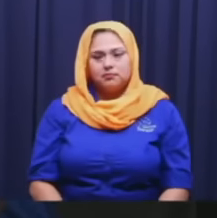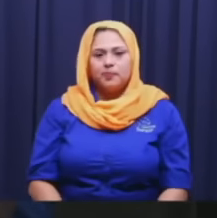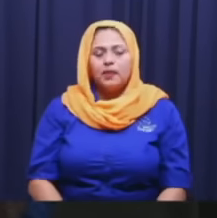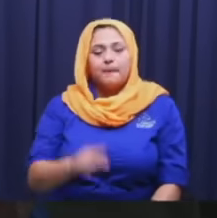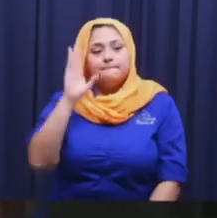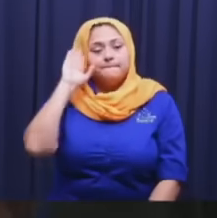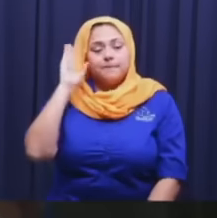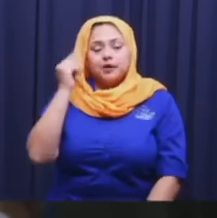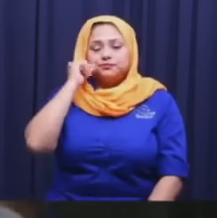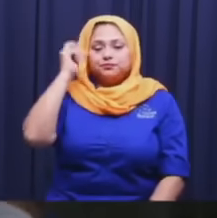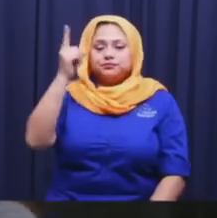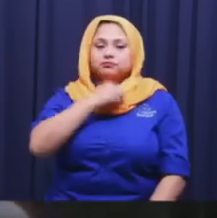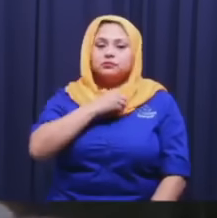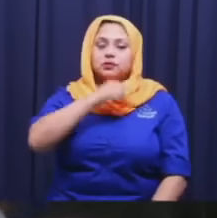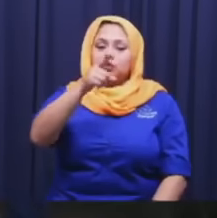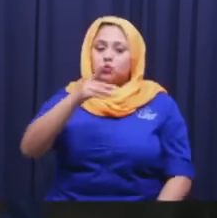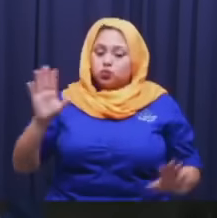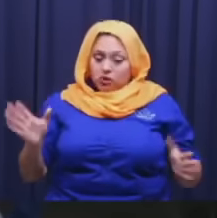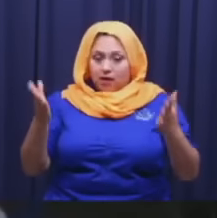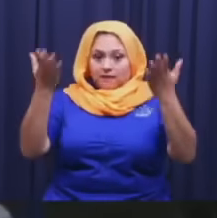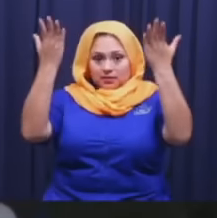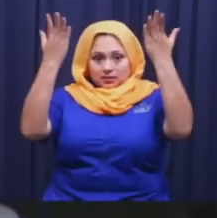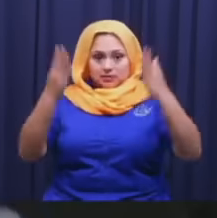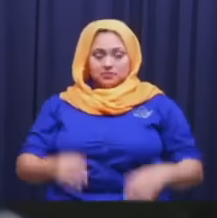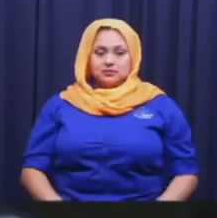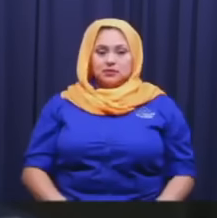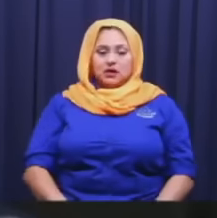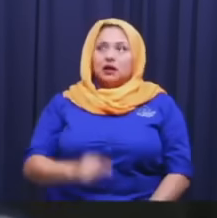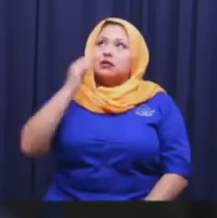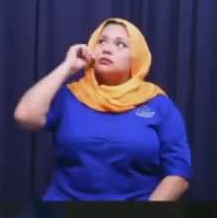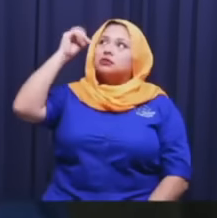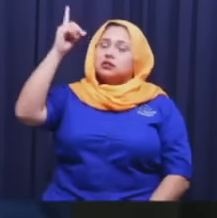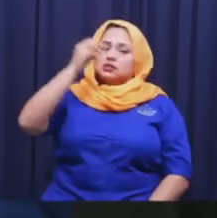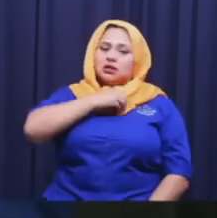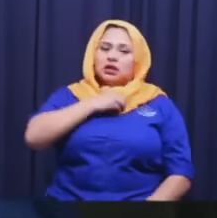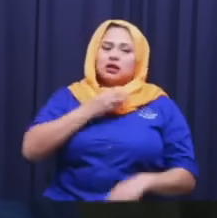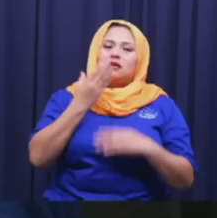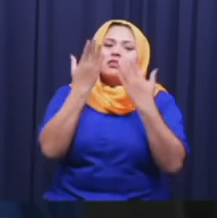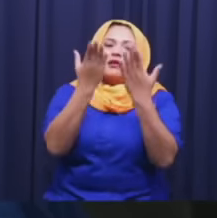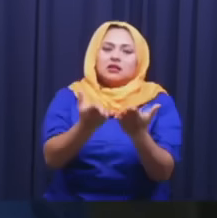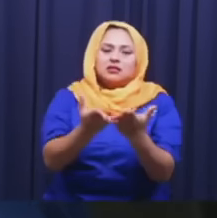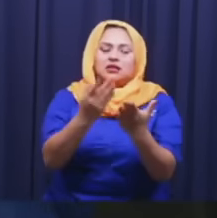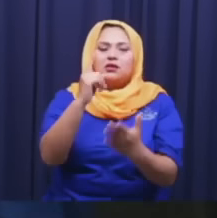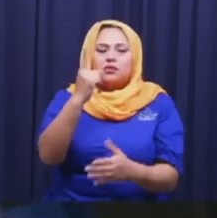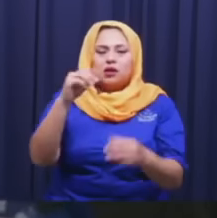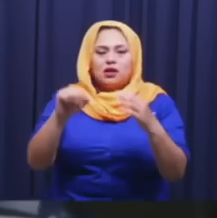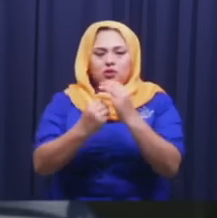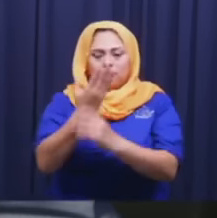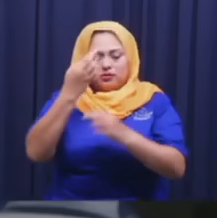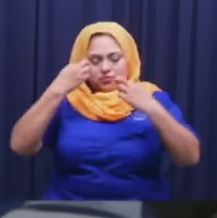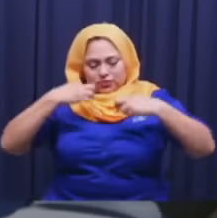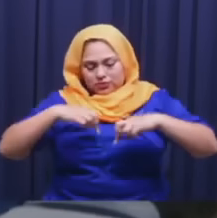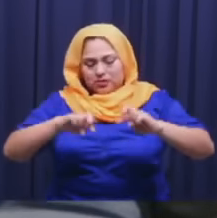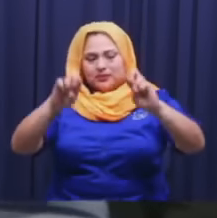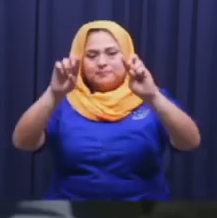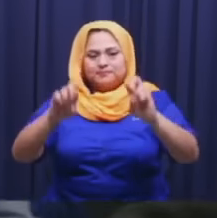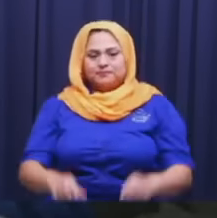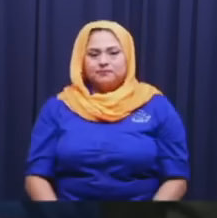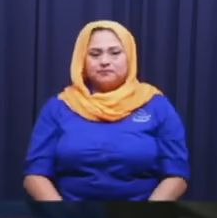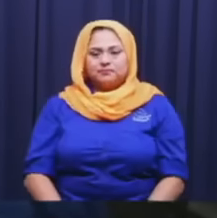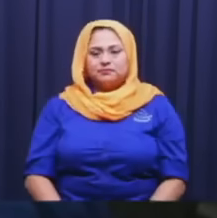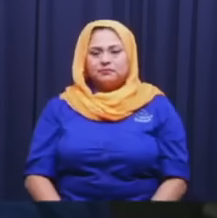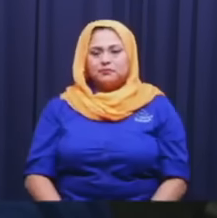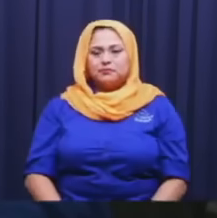porque el Señor quiere que te levantes. El Señor quiere darte una nueva oportunidad.